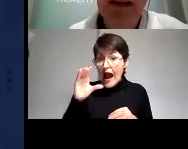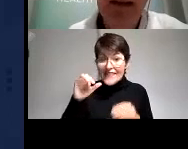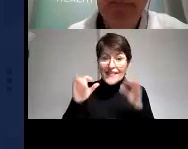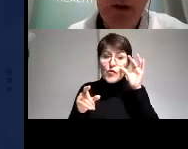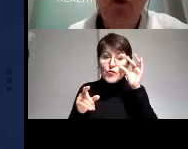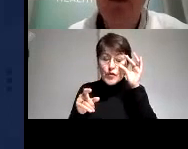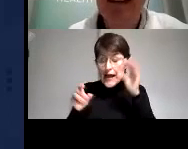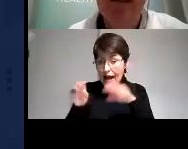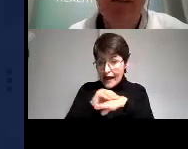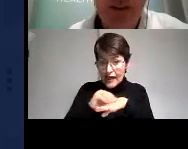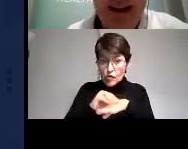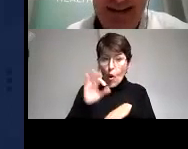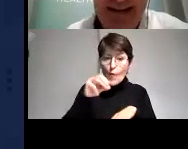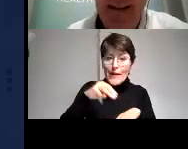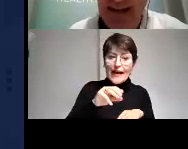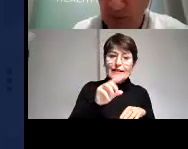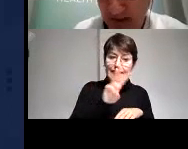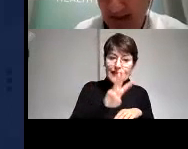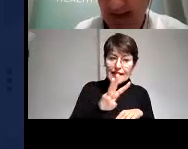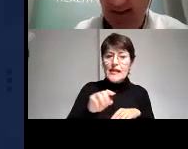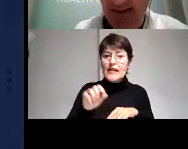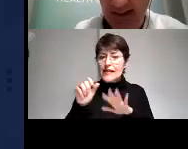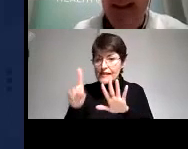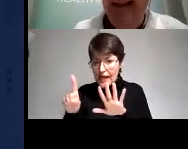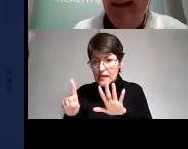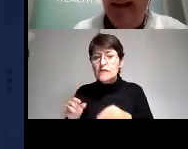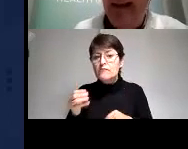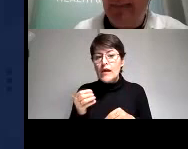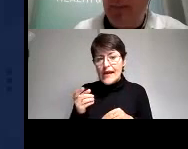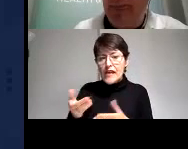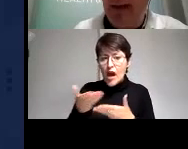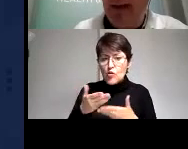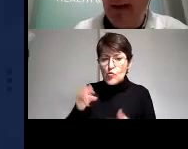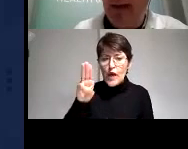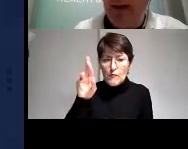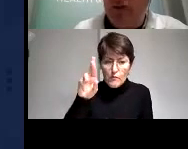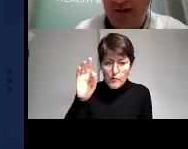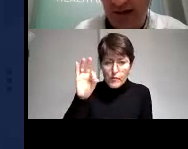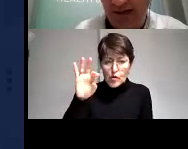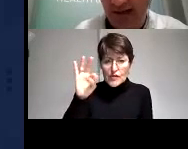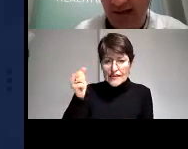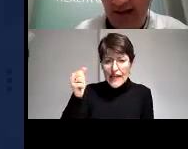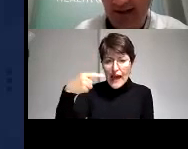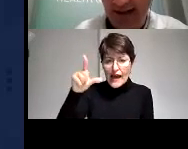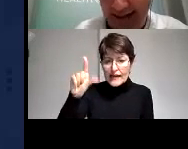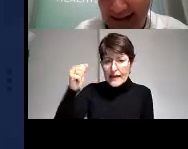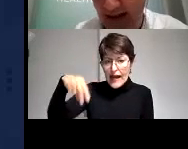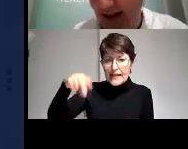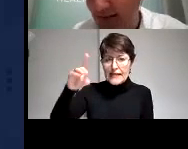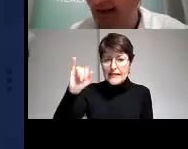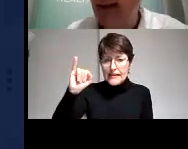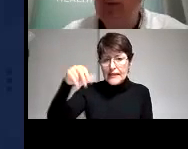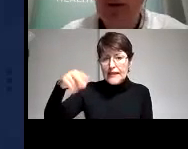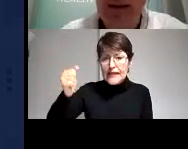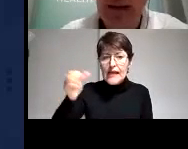son precursores de las prostaglandinas, y hay prostaglandinas que están que son las que